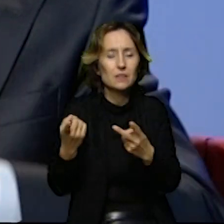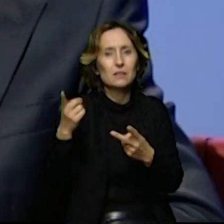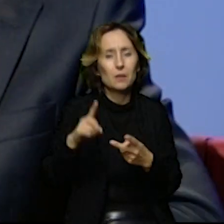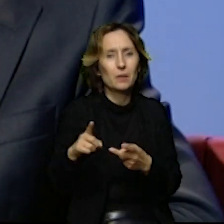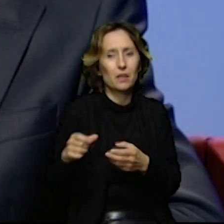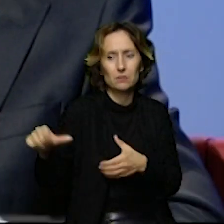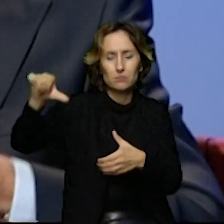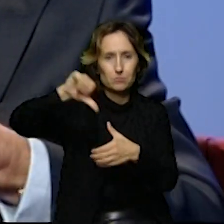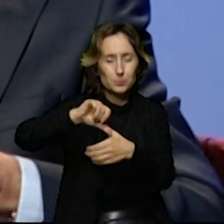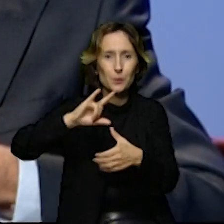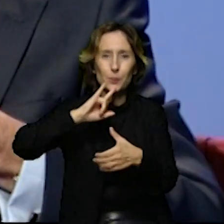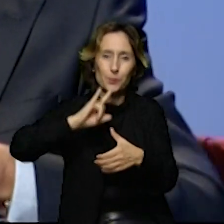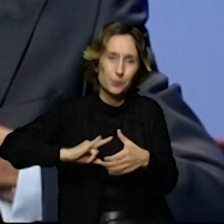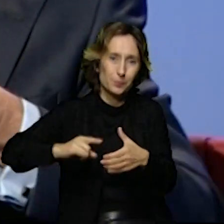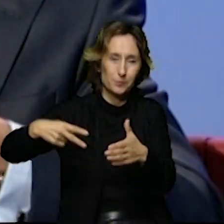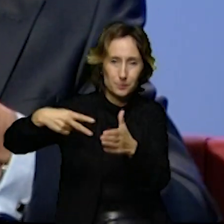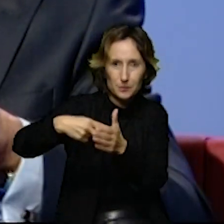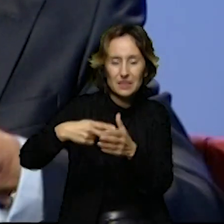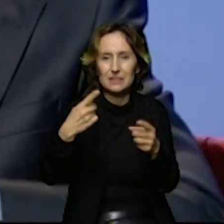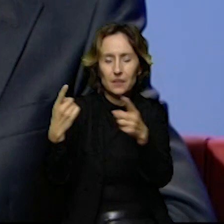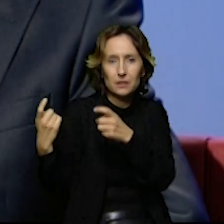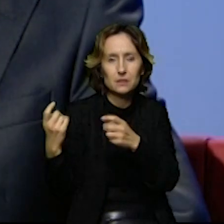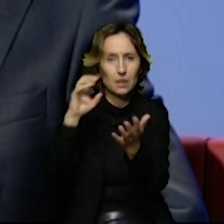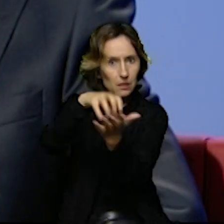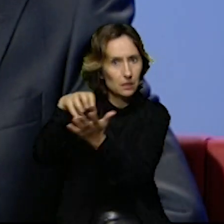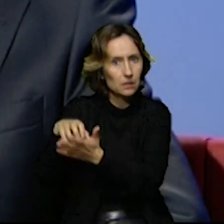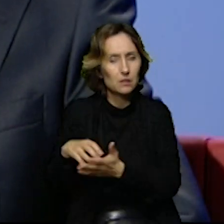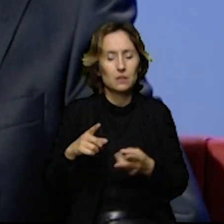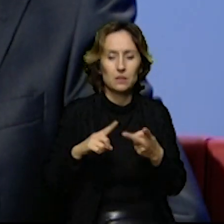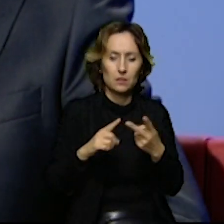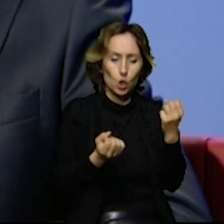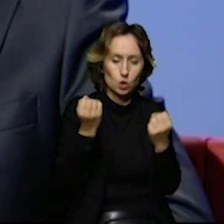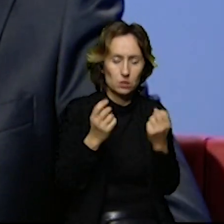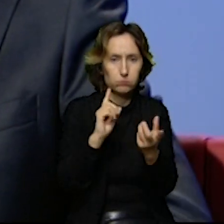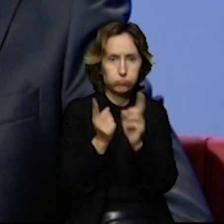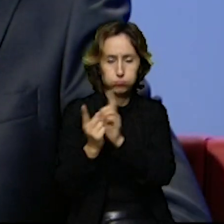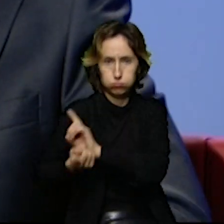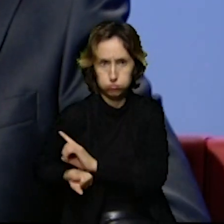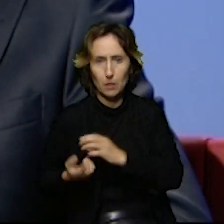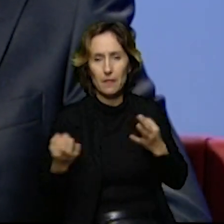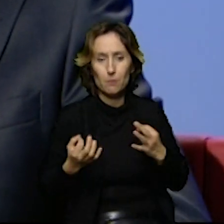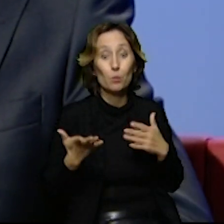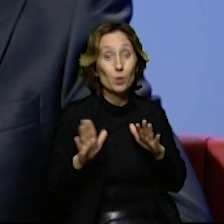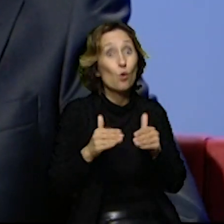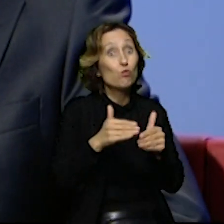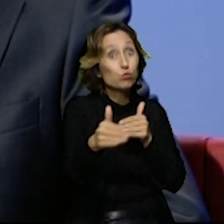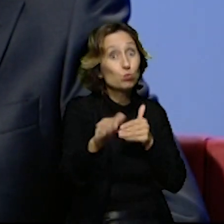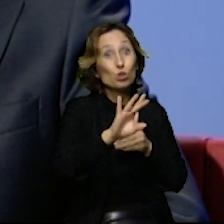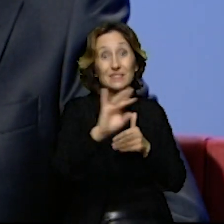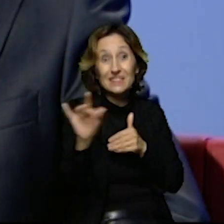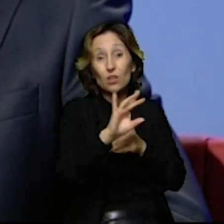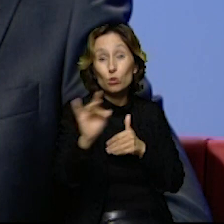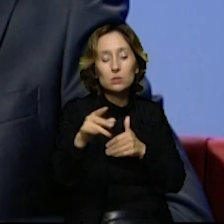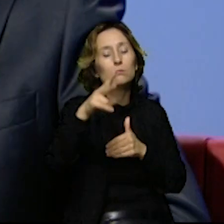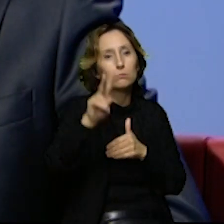electrolineras, hace falta ir cambiando el parque automovilístico, pero el futuro sí o sí será el coche